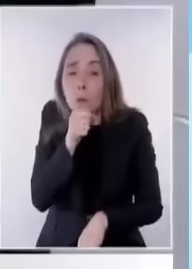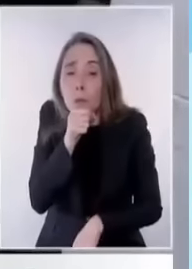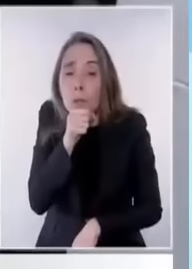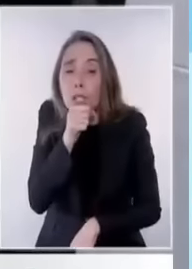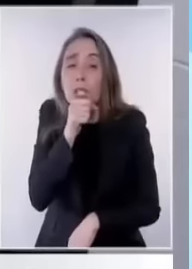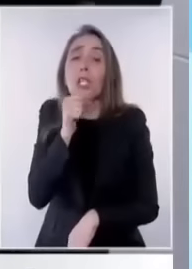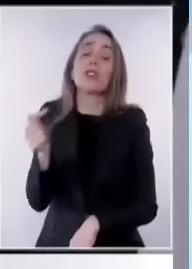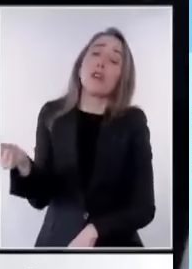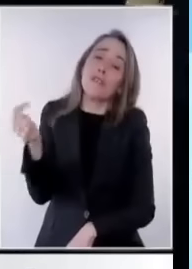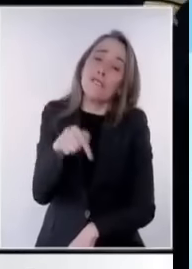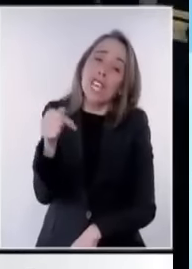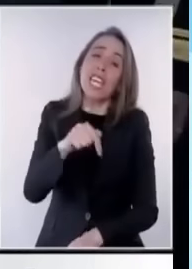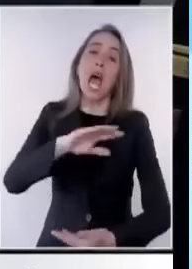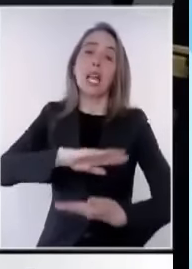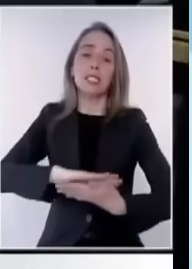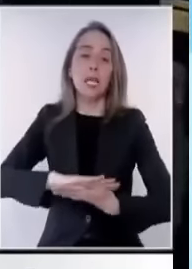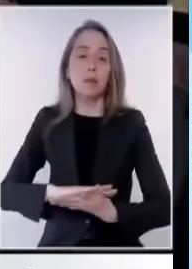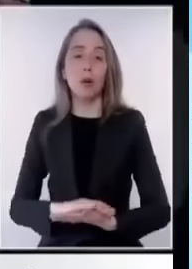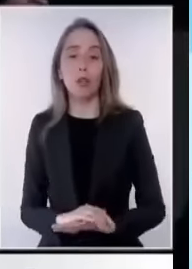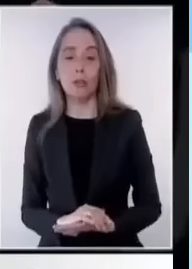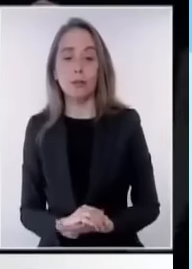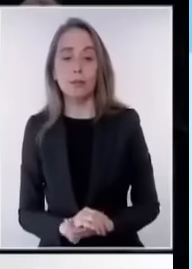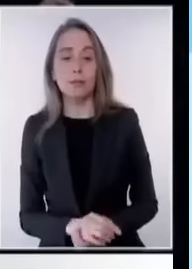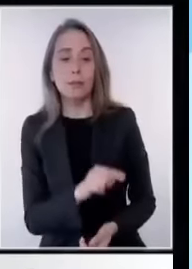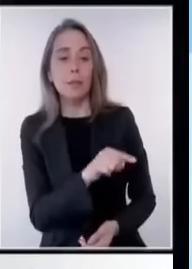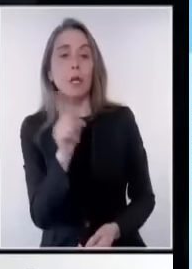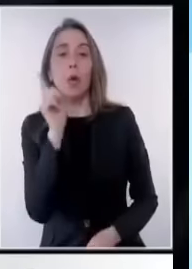venía, ¿cierto? De la ceremonia.